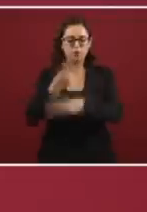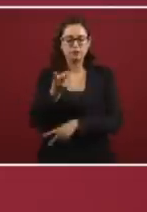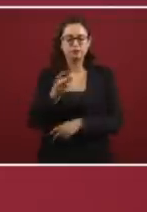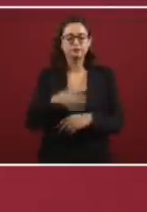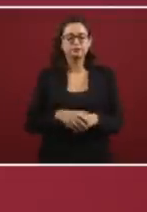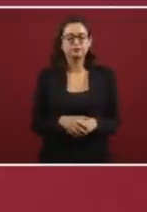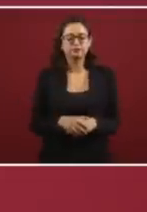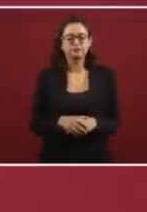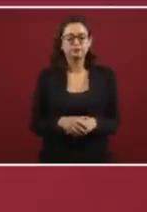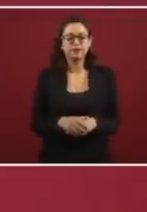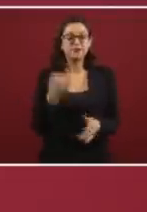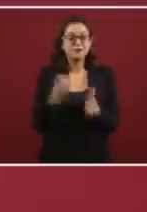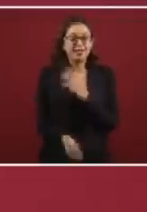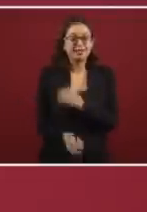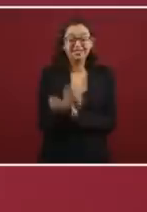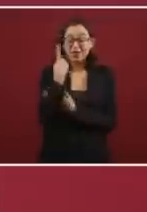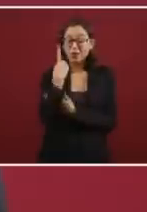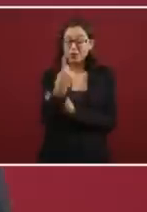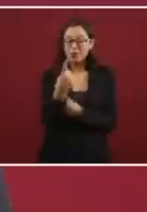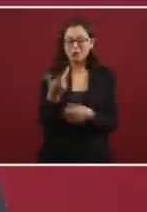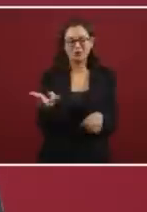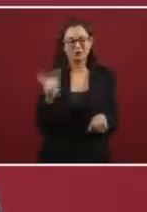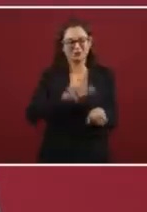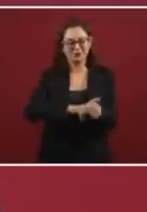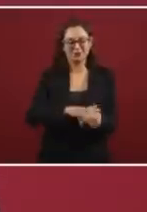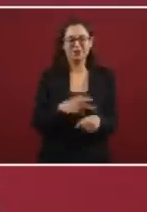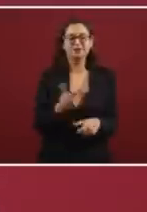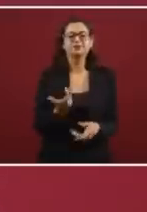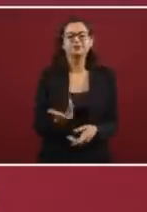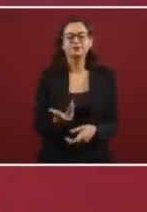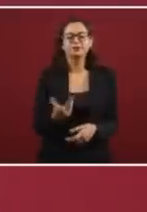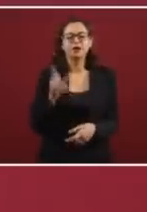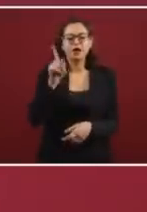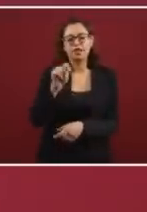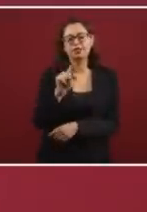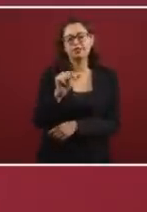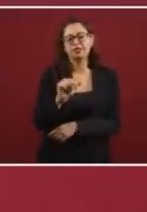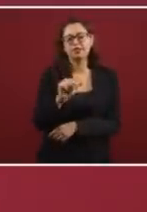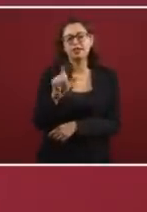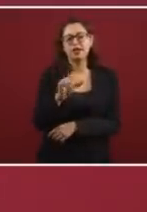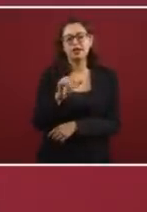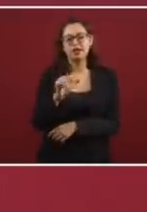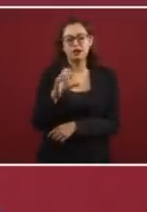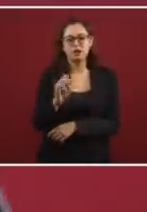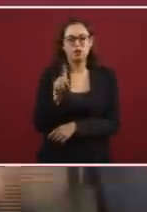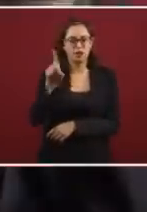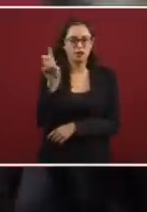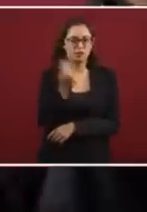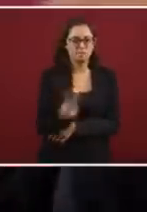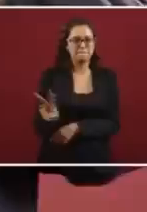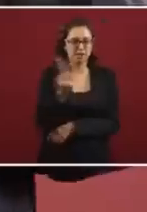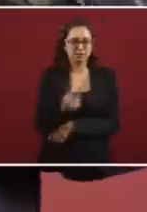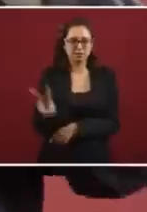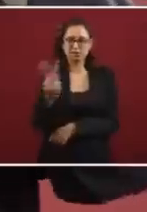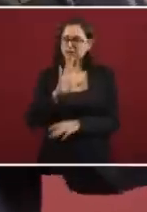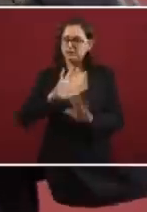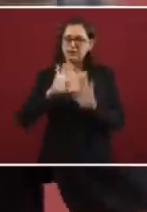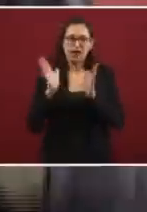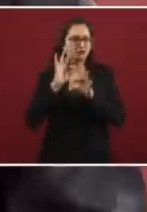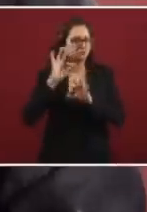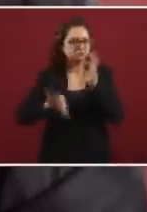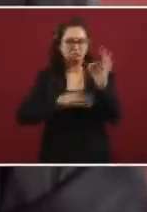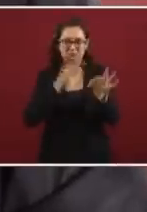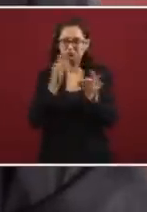además vamos por uno nada más vamos a ir a la playa con el viernes ya terminamos de recorrer los